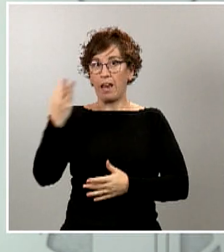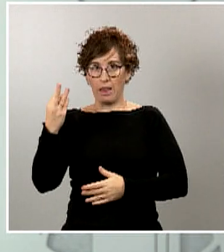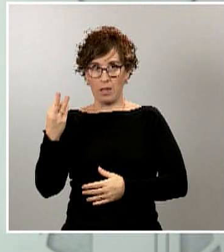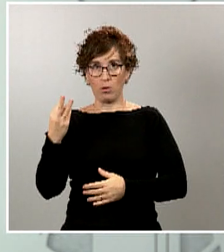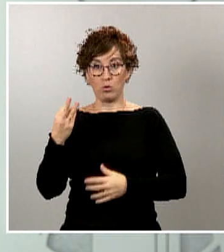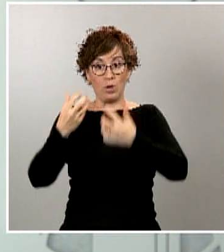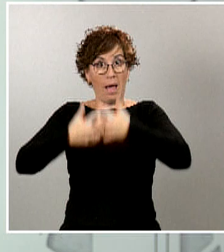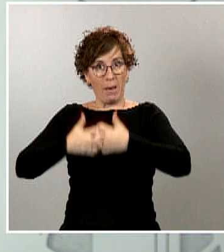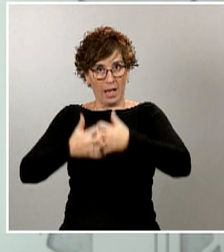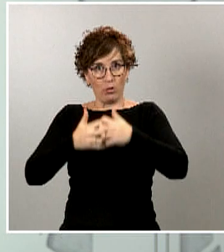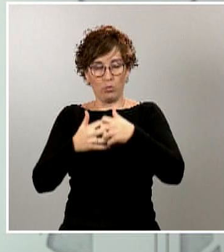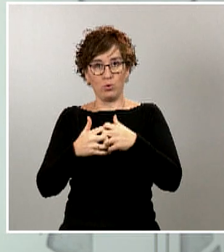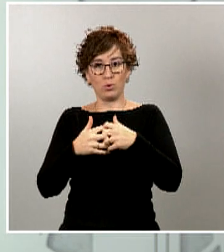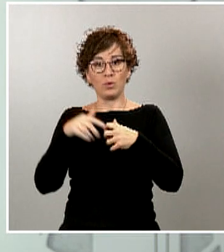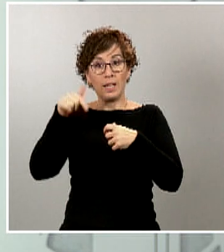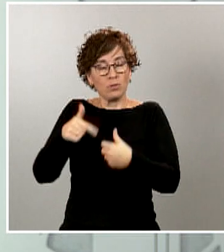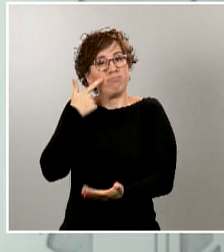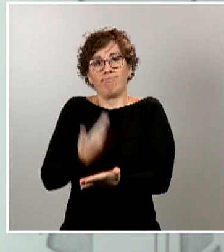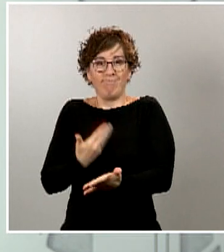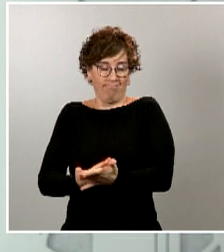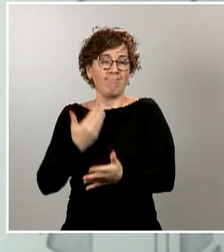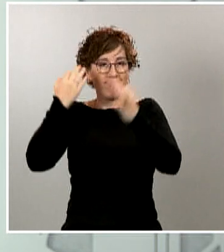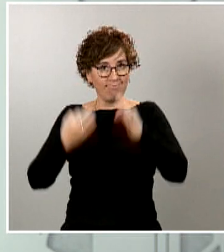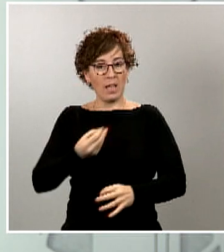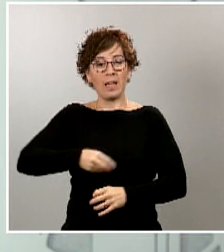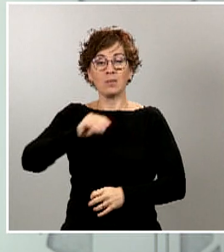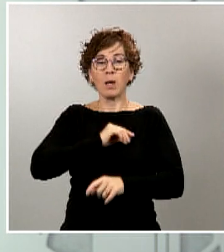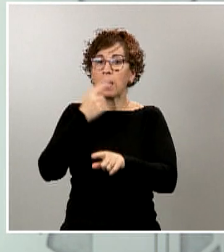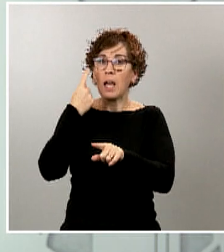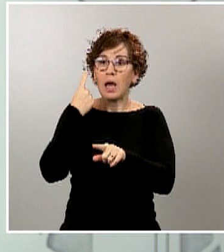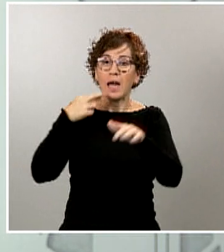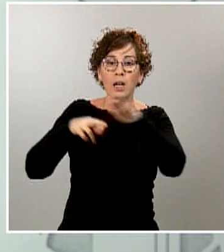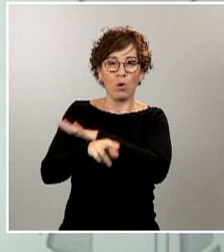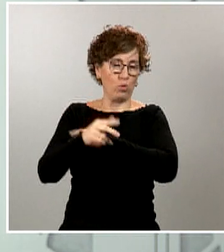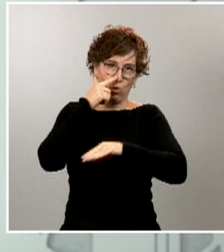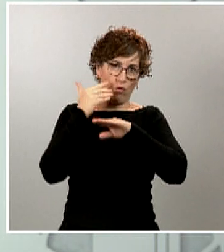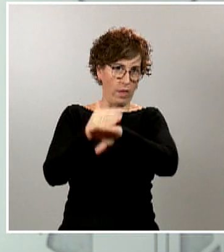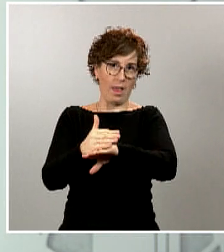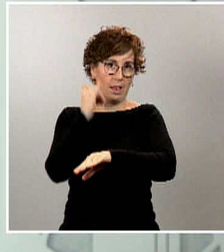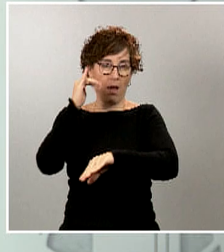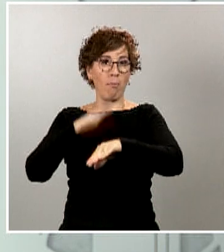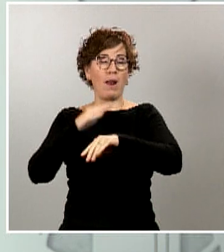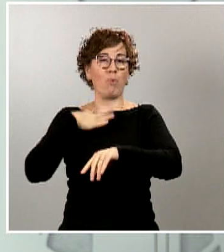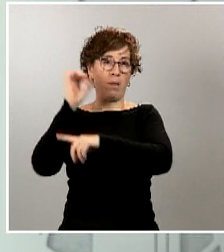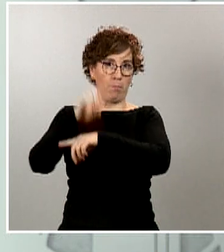es lo que da la última garantía de que España tendrá los elementos suficientes para luchar contra esta enfermedad.